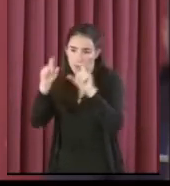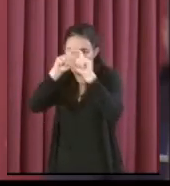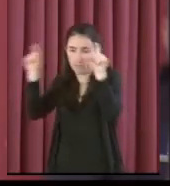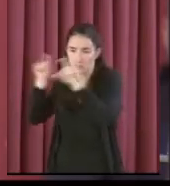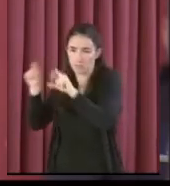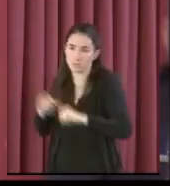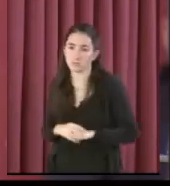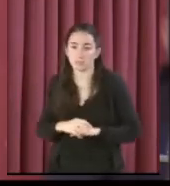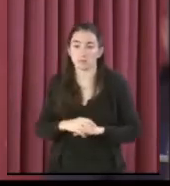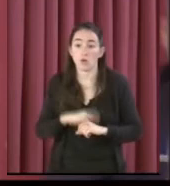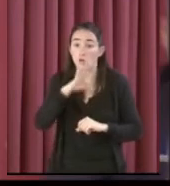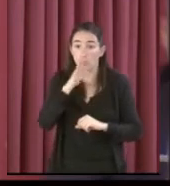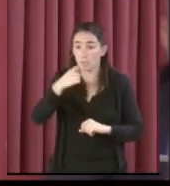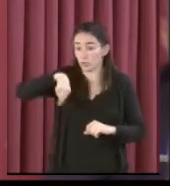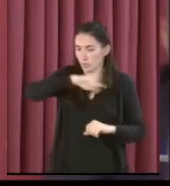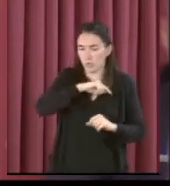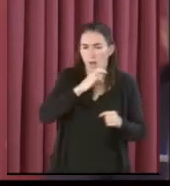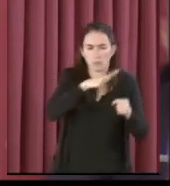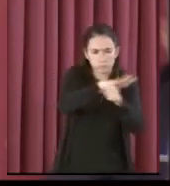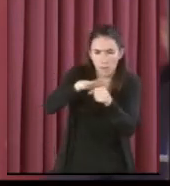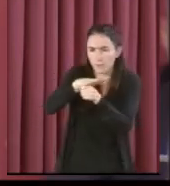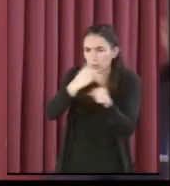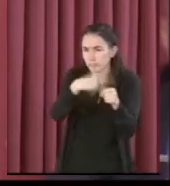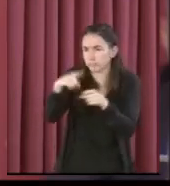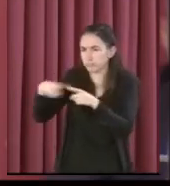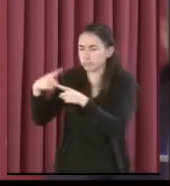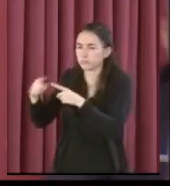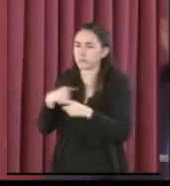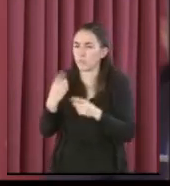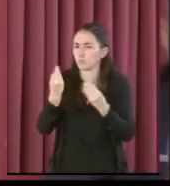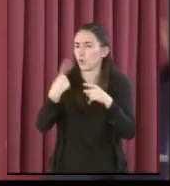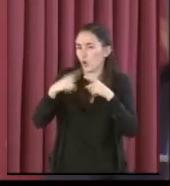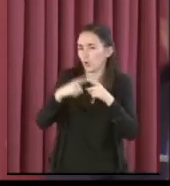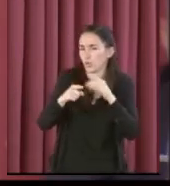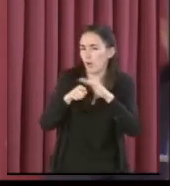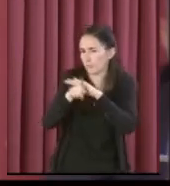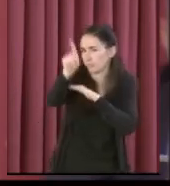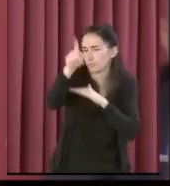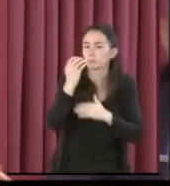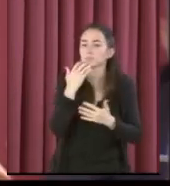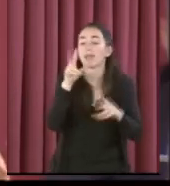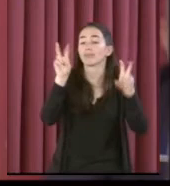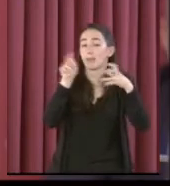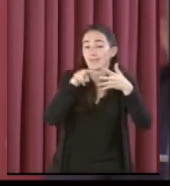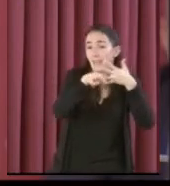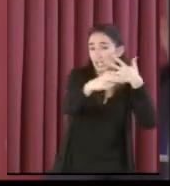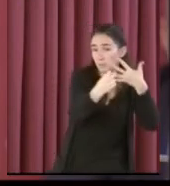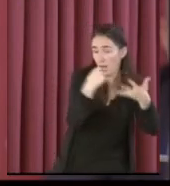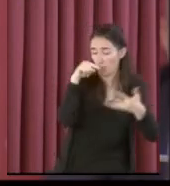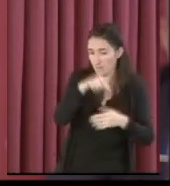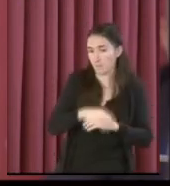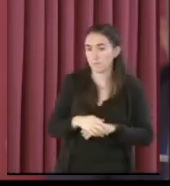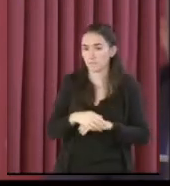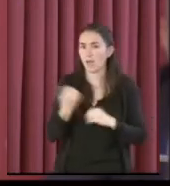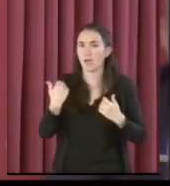Ello nos permite, con carácter transversal, promover los siguientes avances. En transparencia, no hay que olvidar que fuimos uno de los primeros